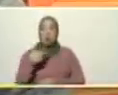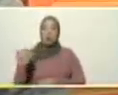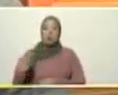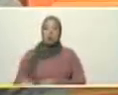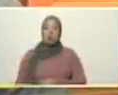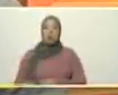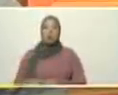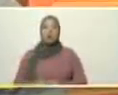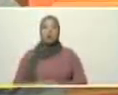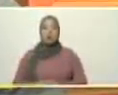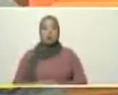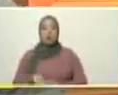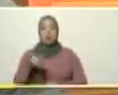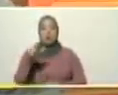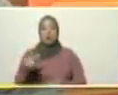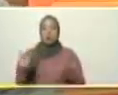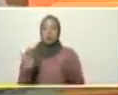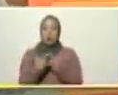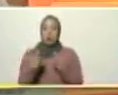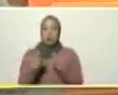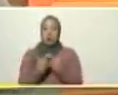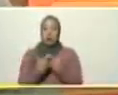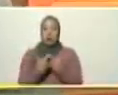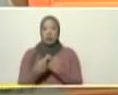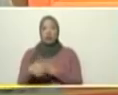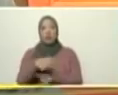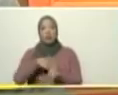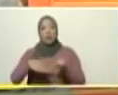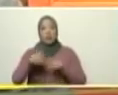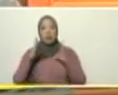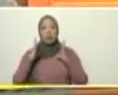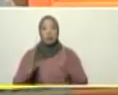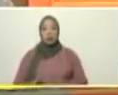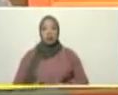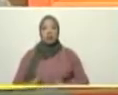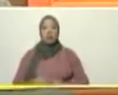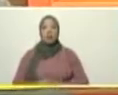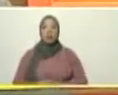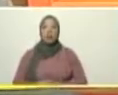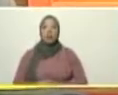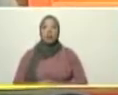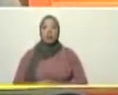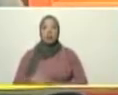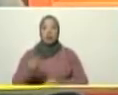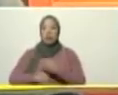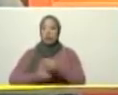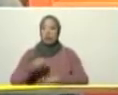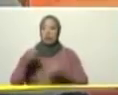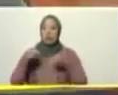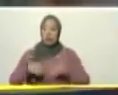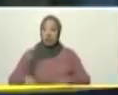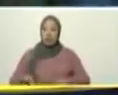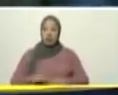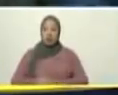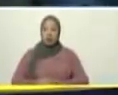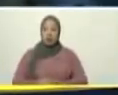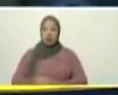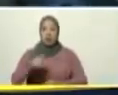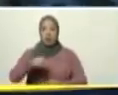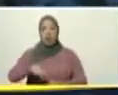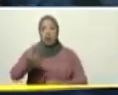decida el dueño del algoritmo orientar esta violencia simbólica. Hace 20